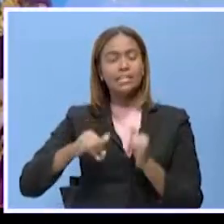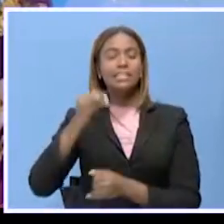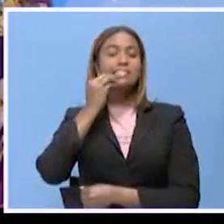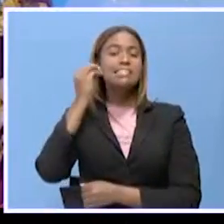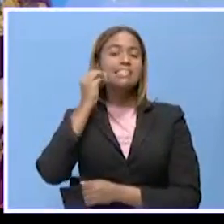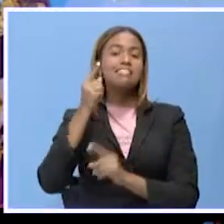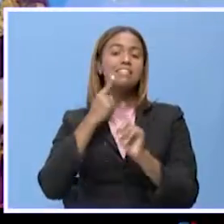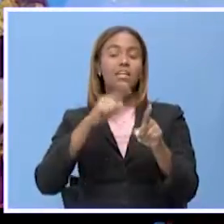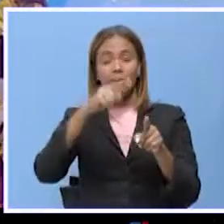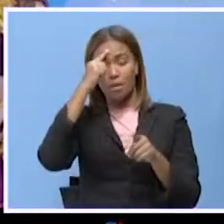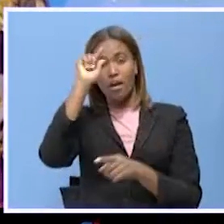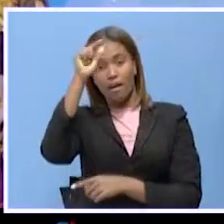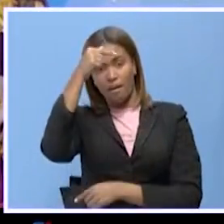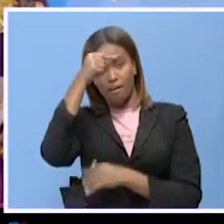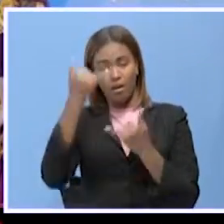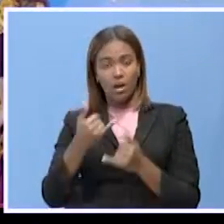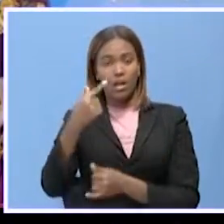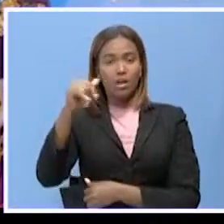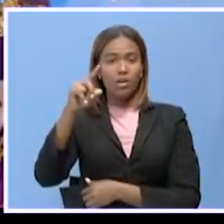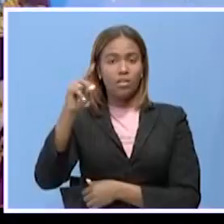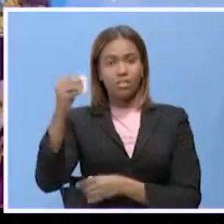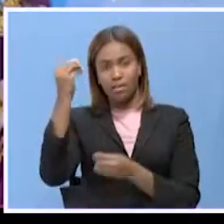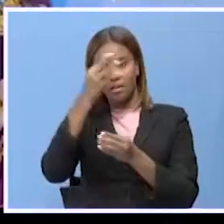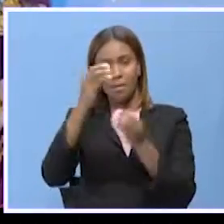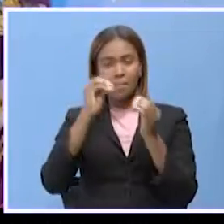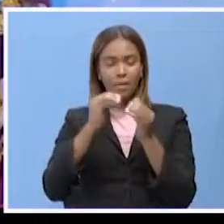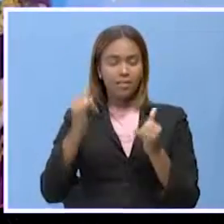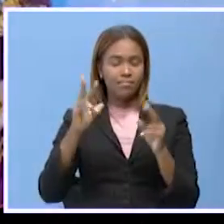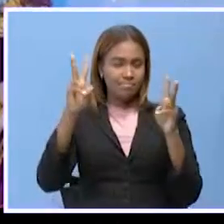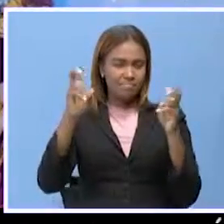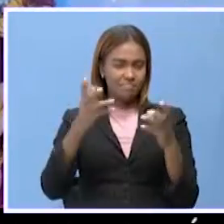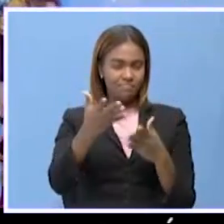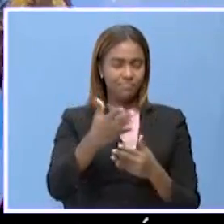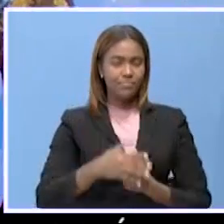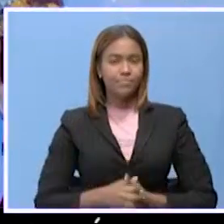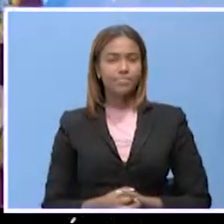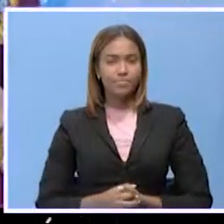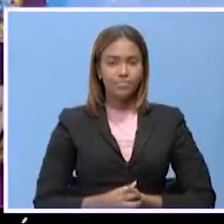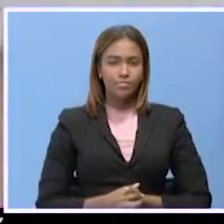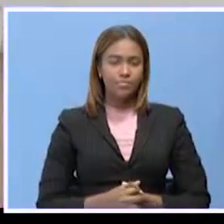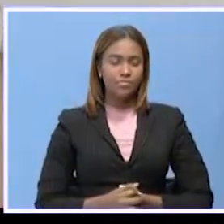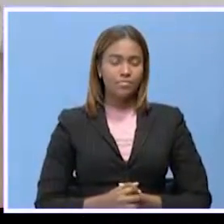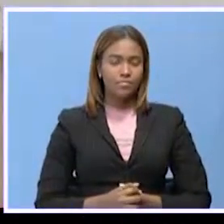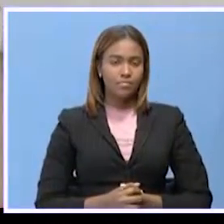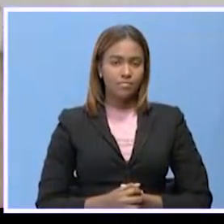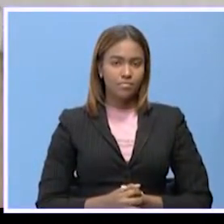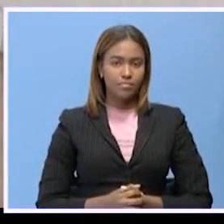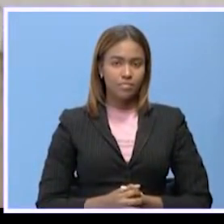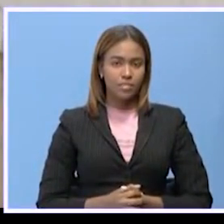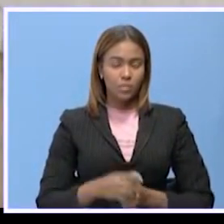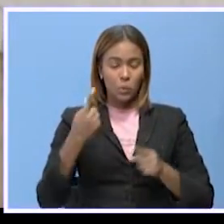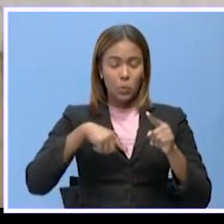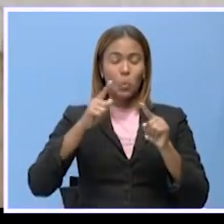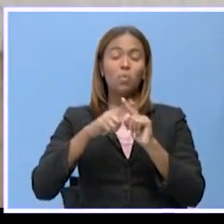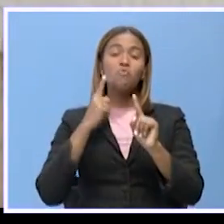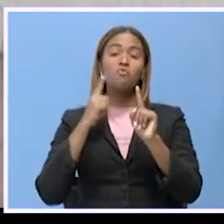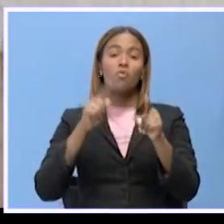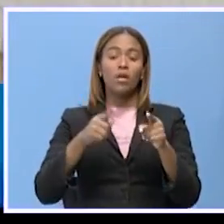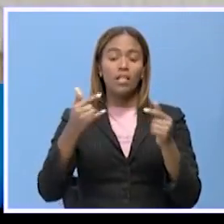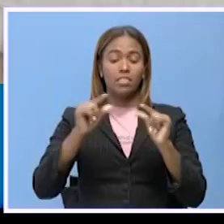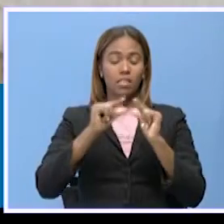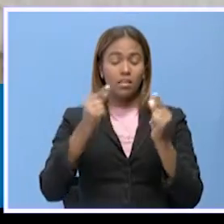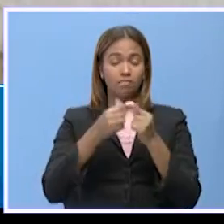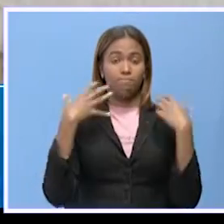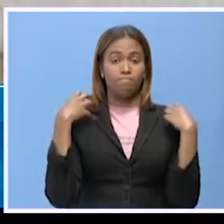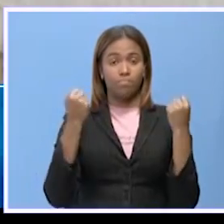queda anunciada por el gobierno. Yoconda Paulino trabajó el tema. Vamos a ver. Tras la disposición del Gabinete de